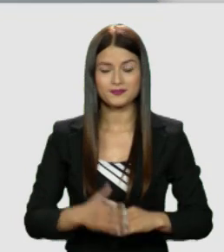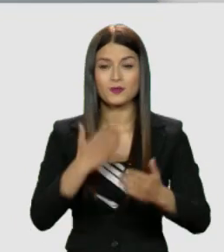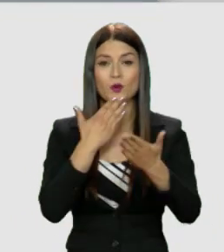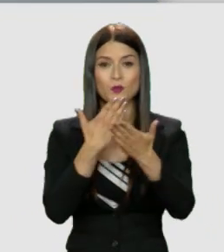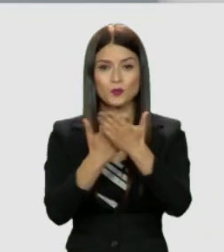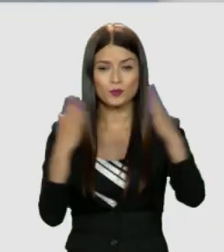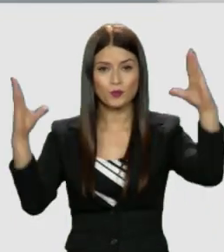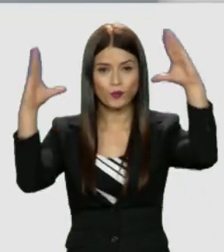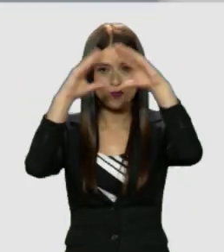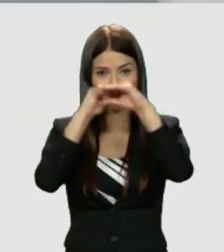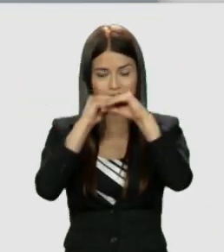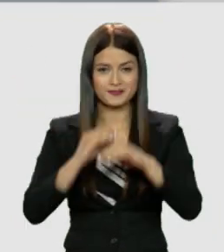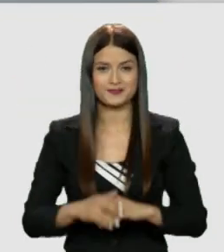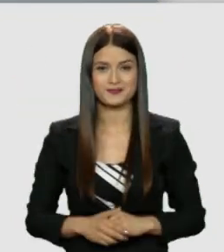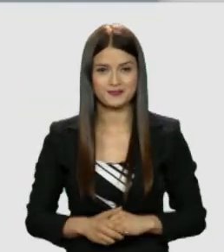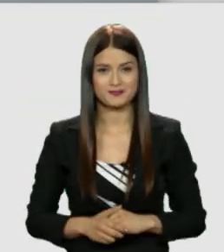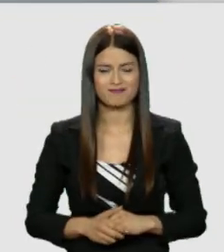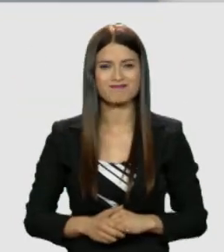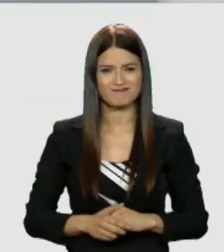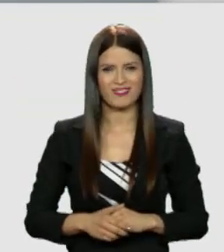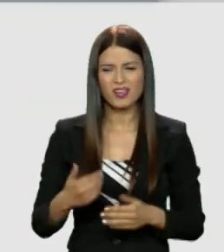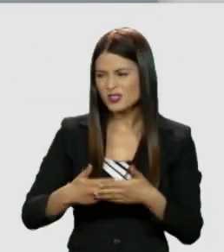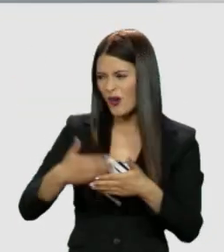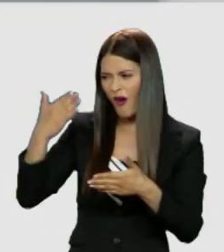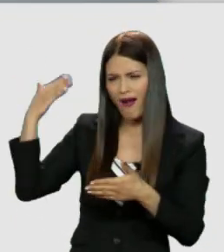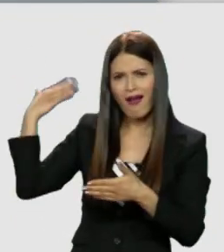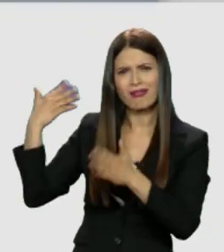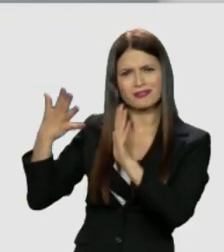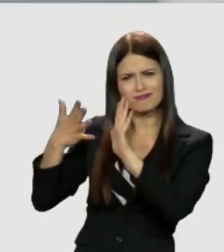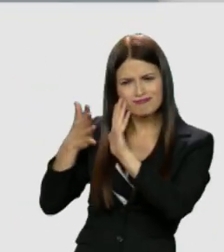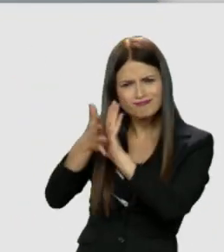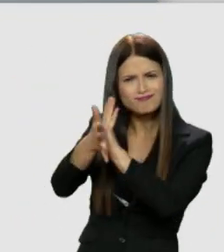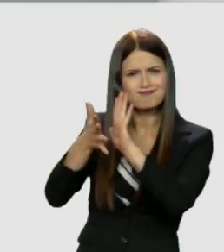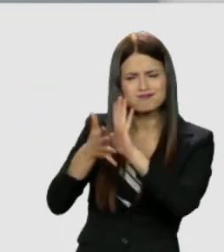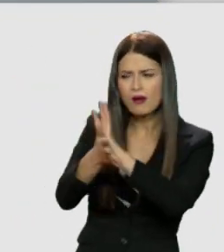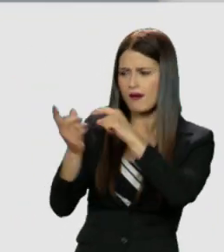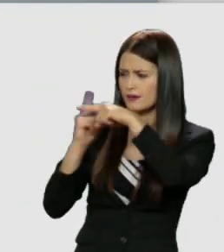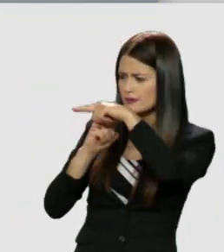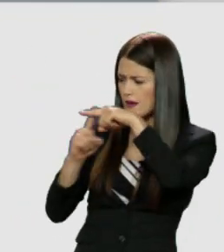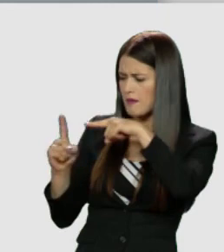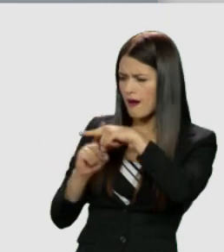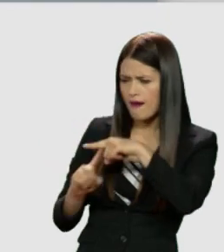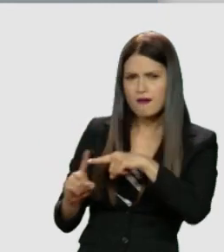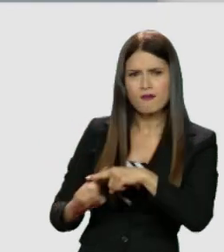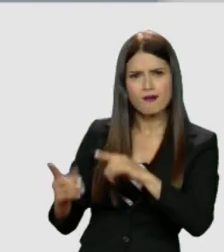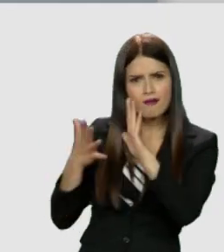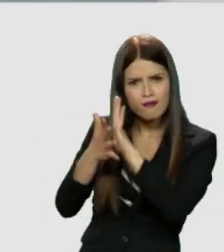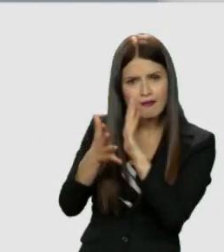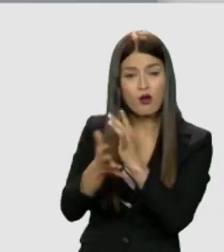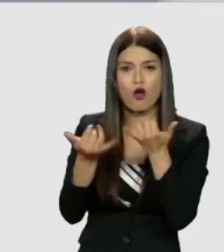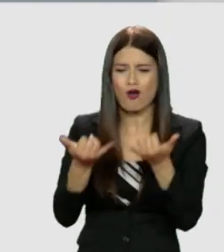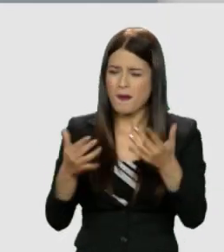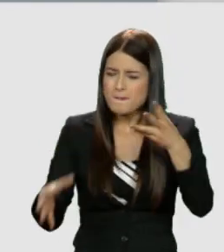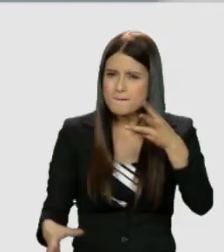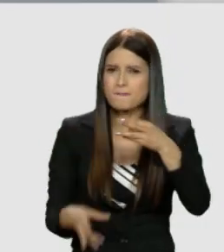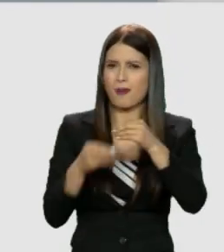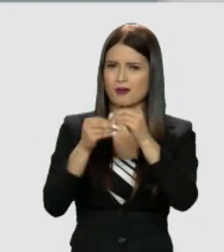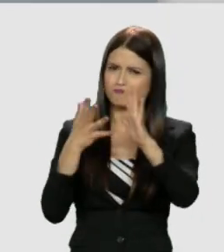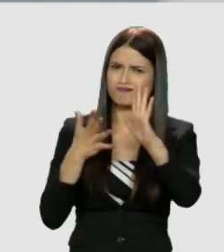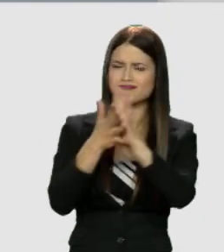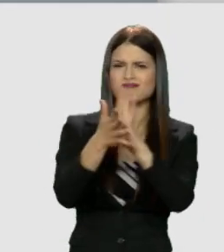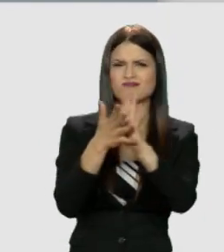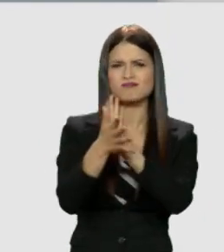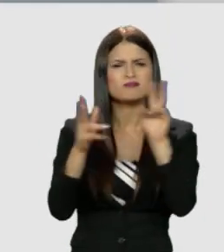Buenas noches como lo he venido haciendo periódicamente en las últimas semanas quiero contarles sobre el avance del